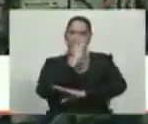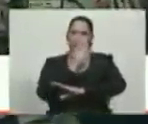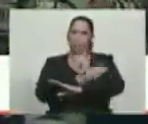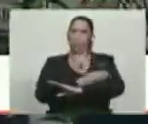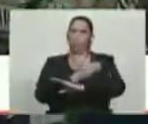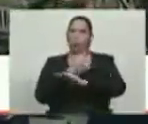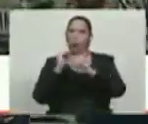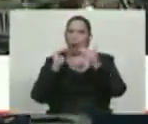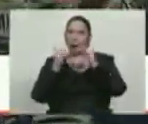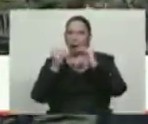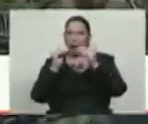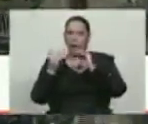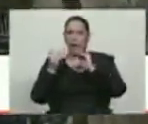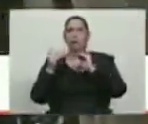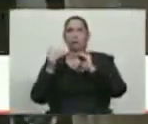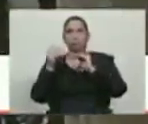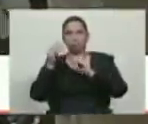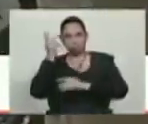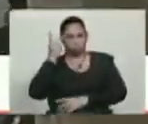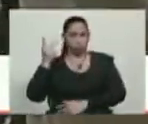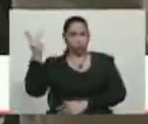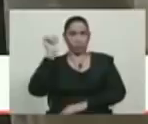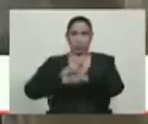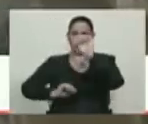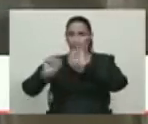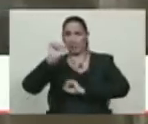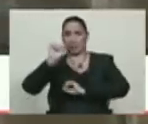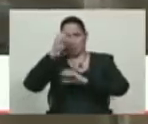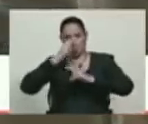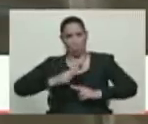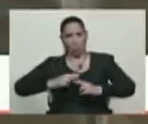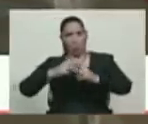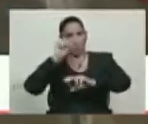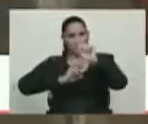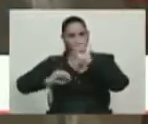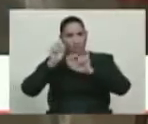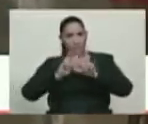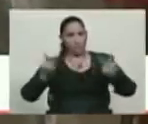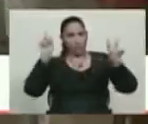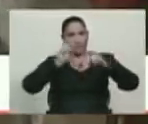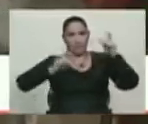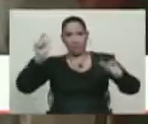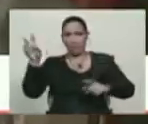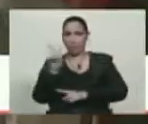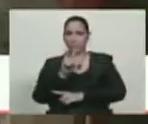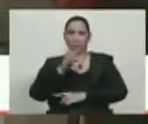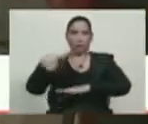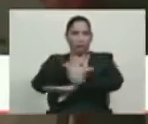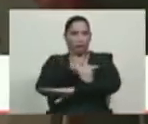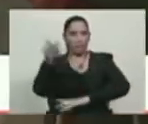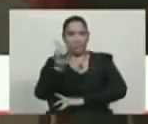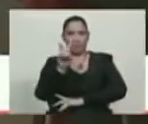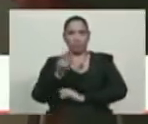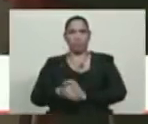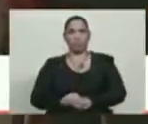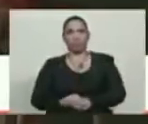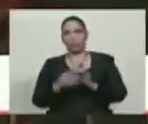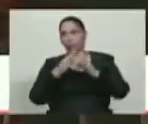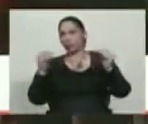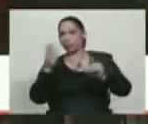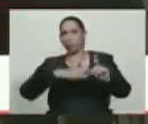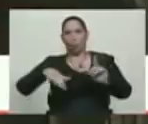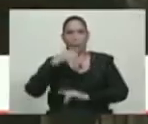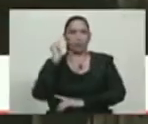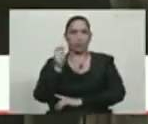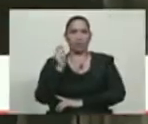profesionalismo de la Guardia Nacional defendiendo su honor, defendiendo la paz de los venezolanos en las calles de Venezuela, en todas las